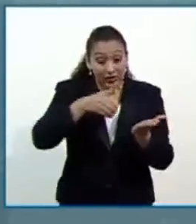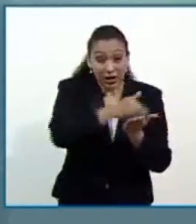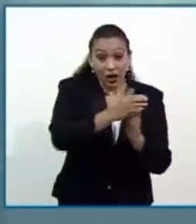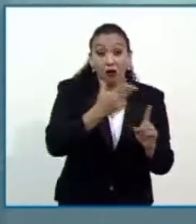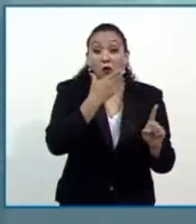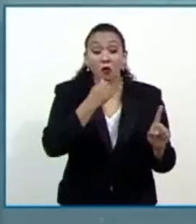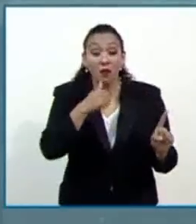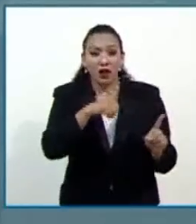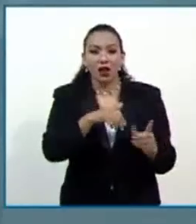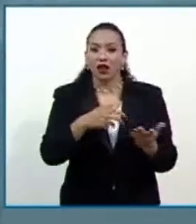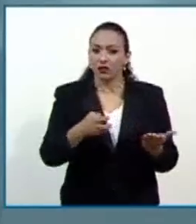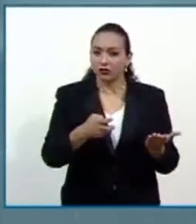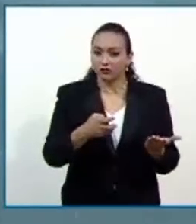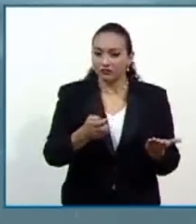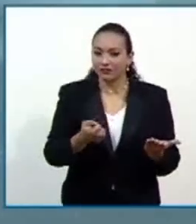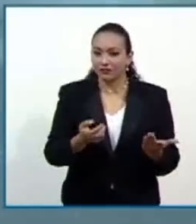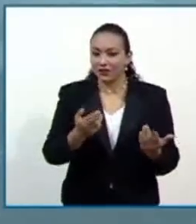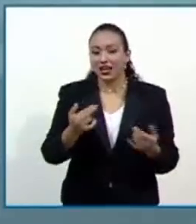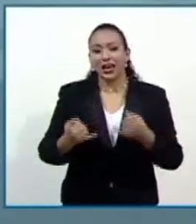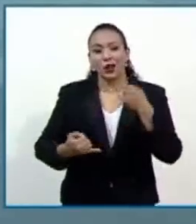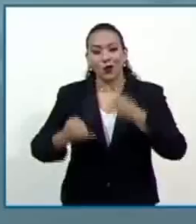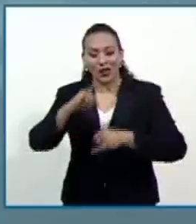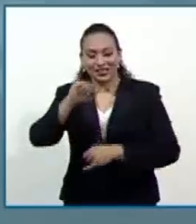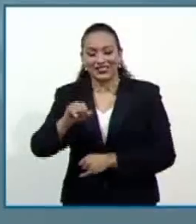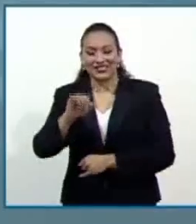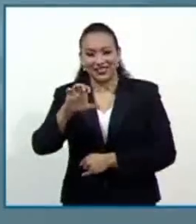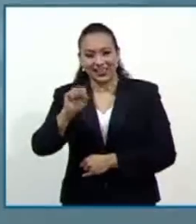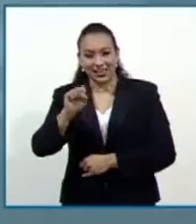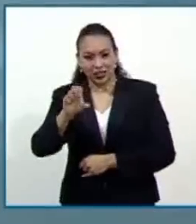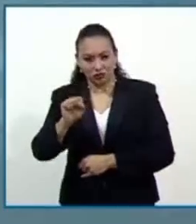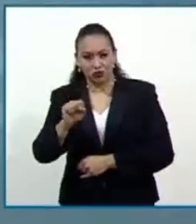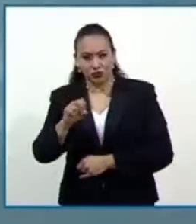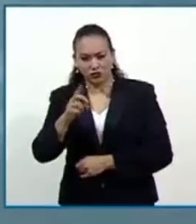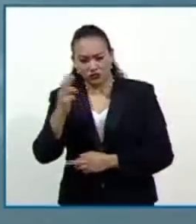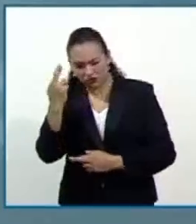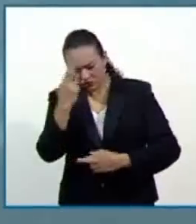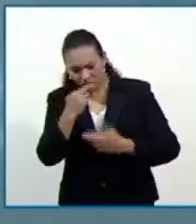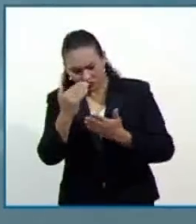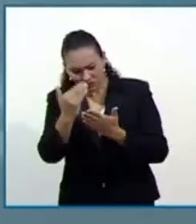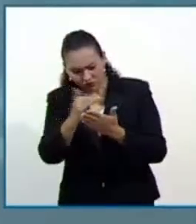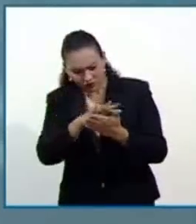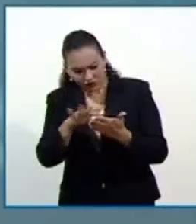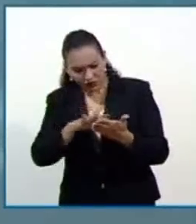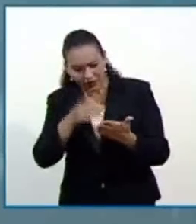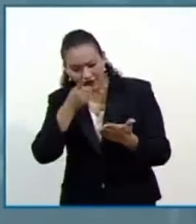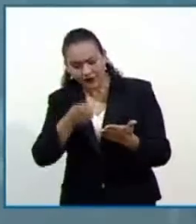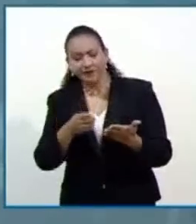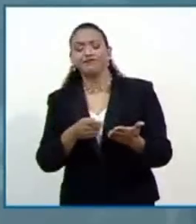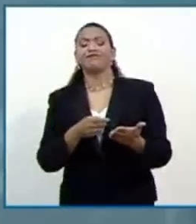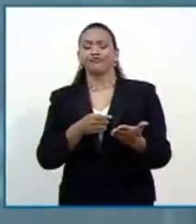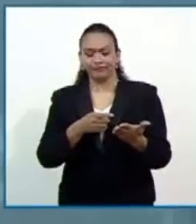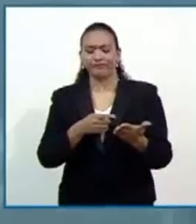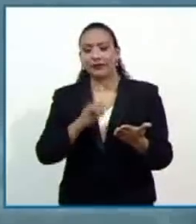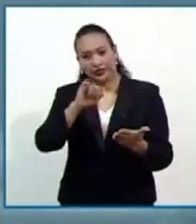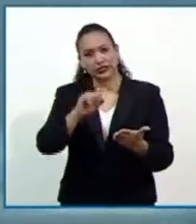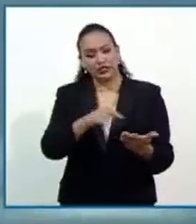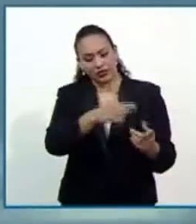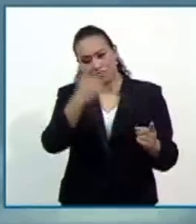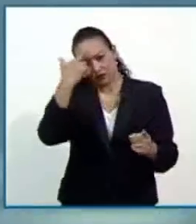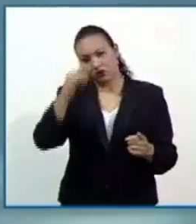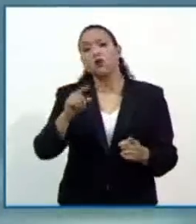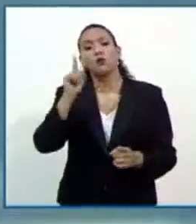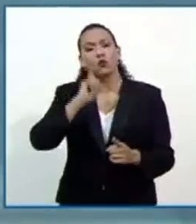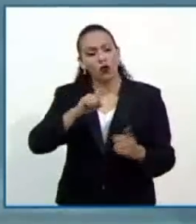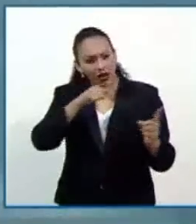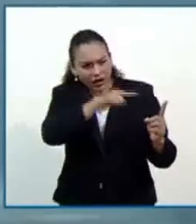características carece de validez, el juez Jesús Desiderio Cavazo Elizondo analizó dicho precepto con perspectiva de género.